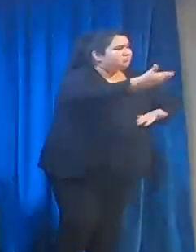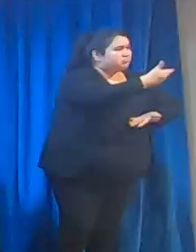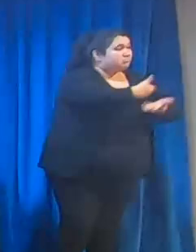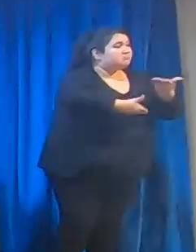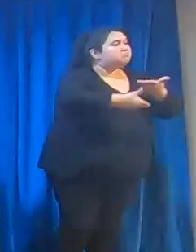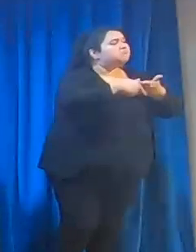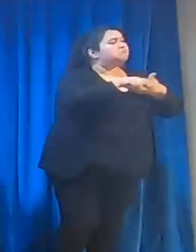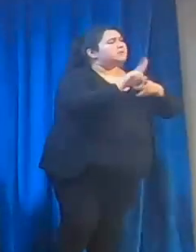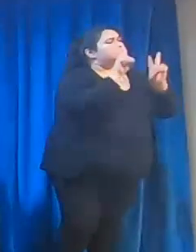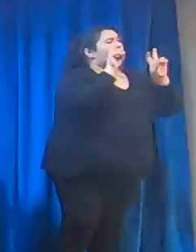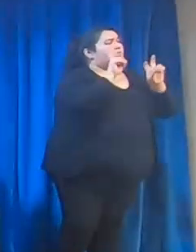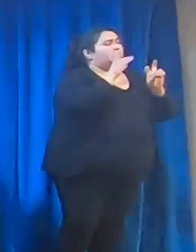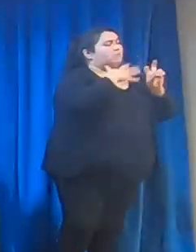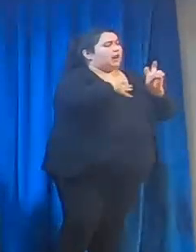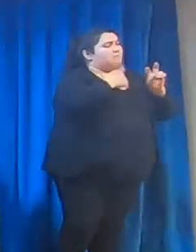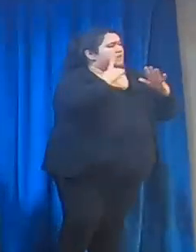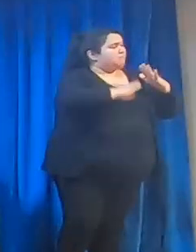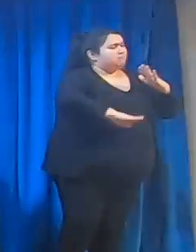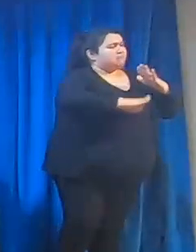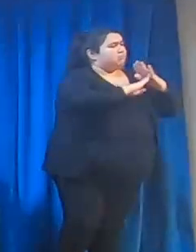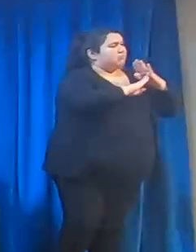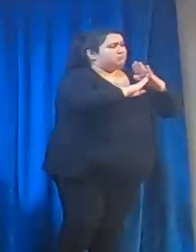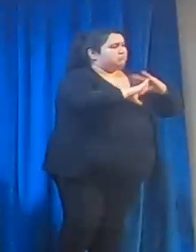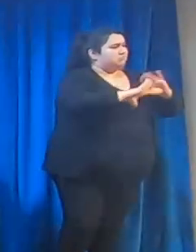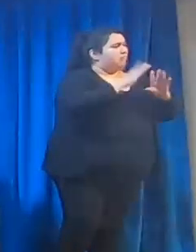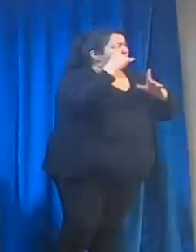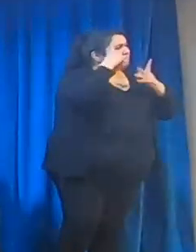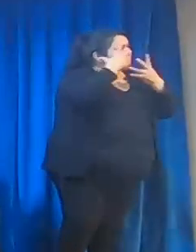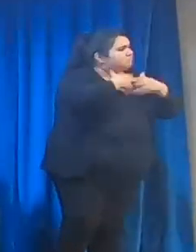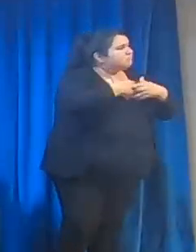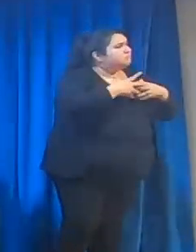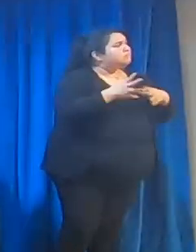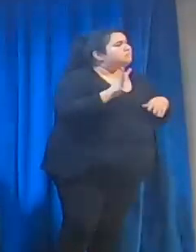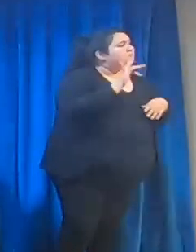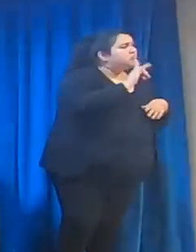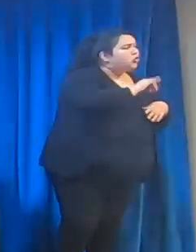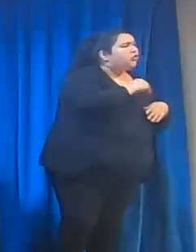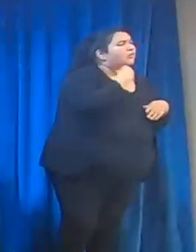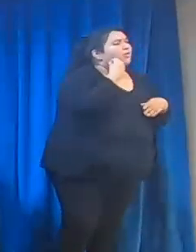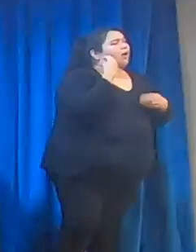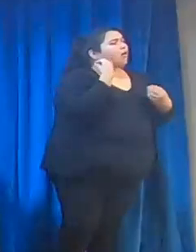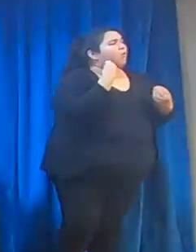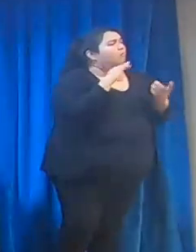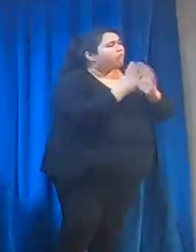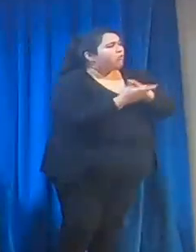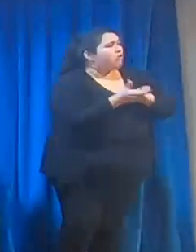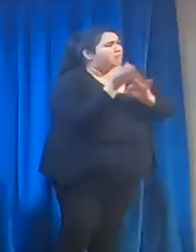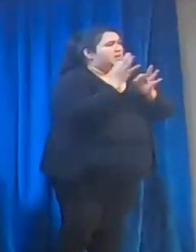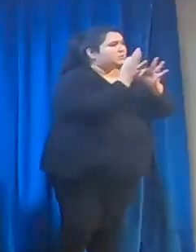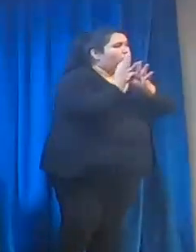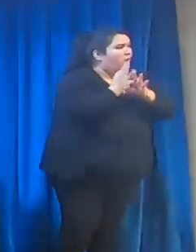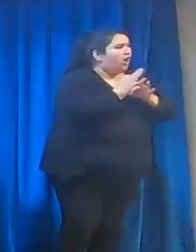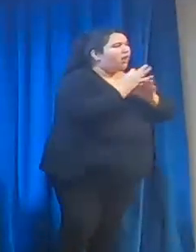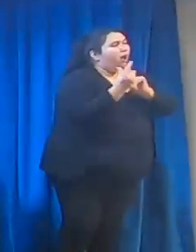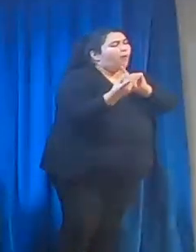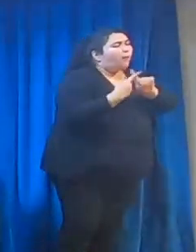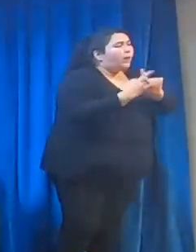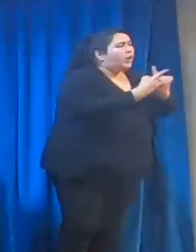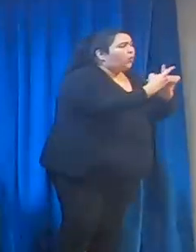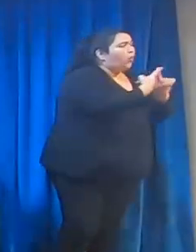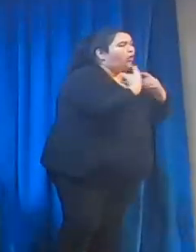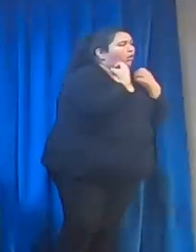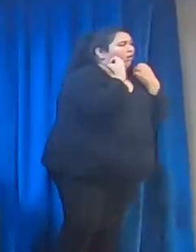tema que para mí resulta central para pensar la cotidianidad de las escuelas, como son los vínculos